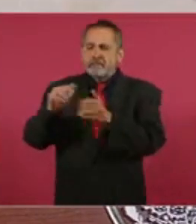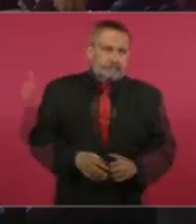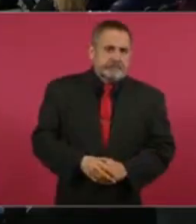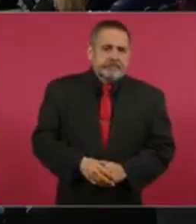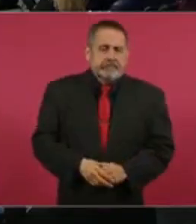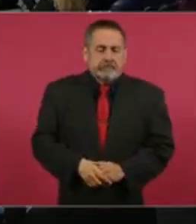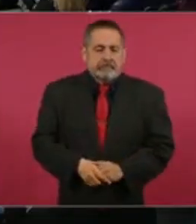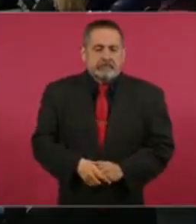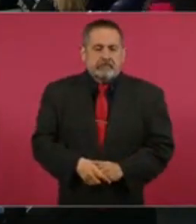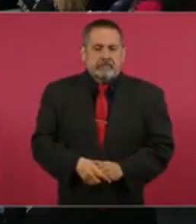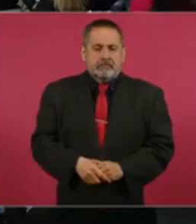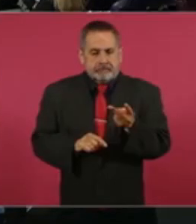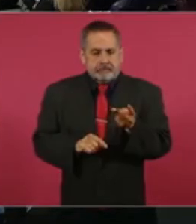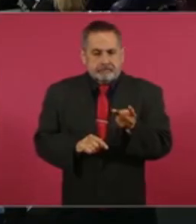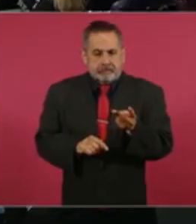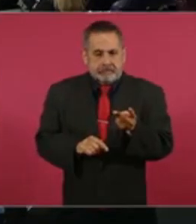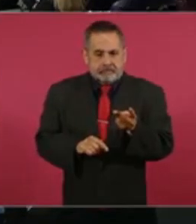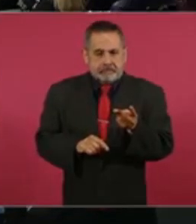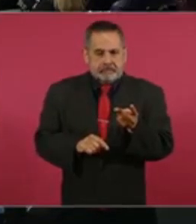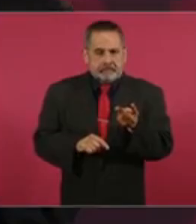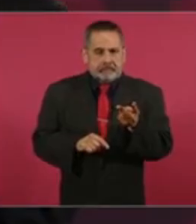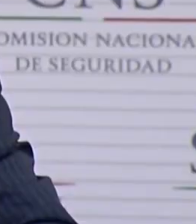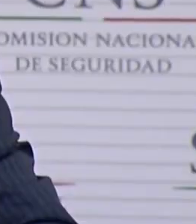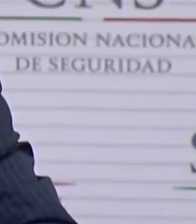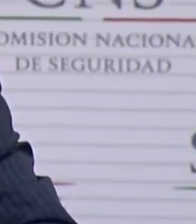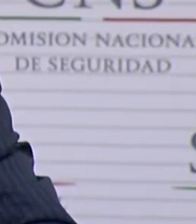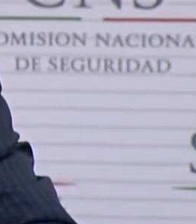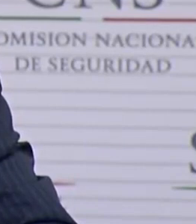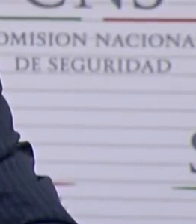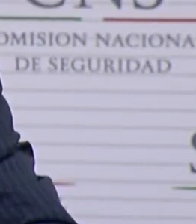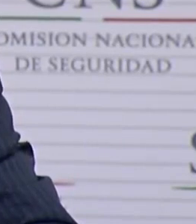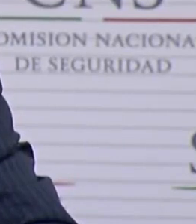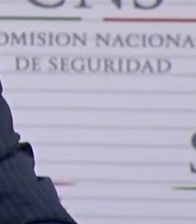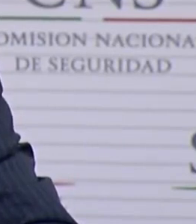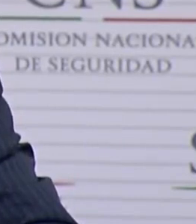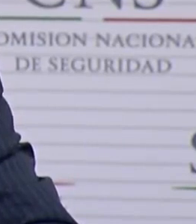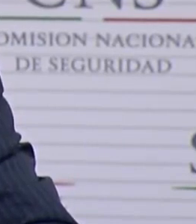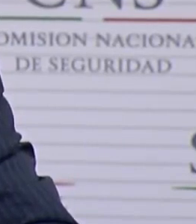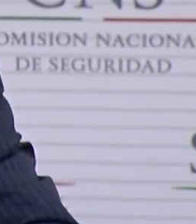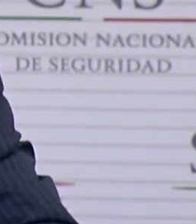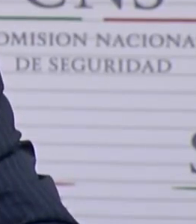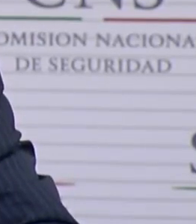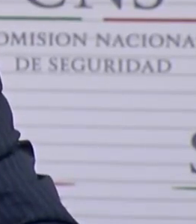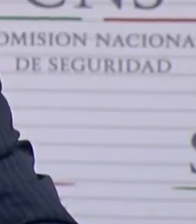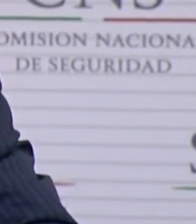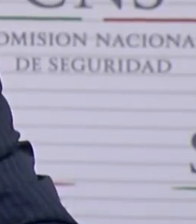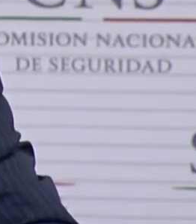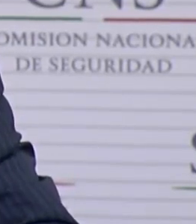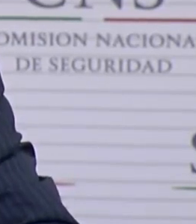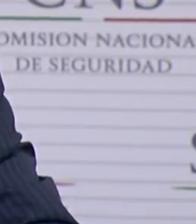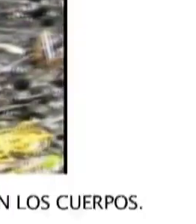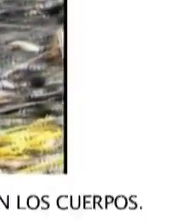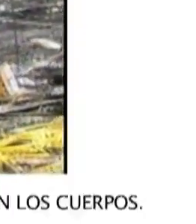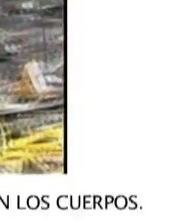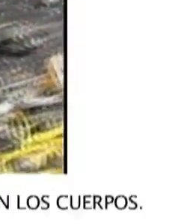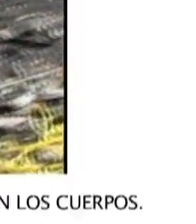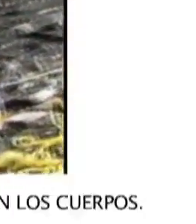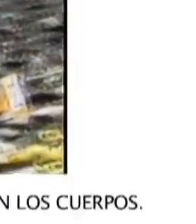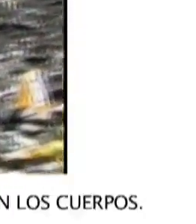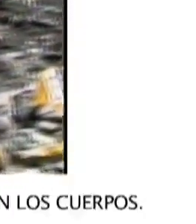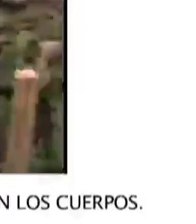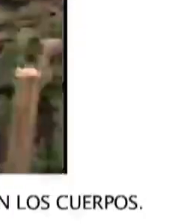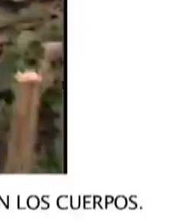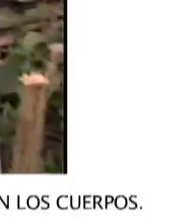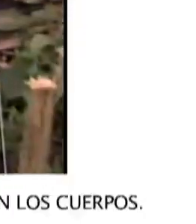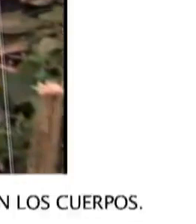sometida. Y lo segundo, hacerme quedar mal. Señaló a la Comisión Interamericana de Derechos Humanos de la Organización de